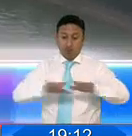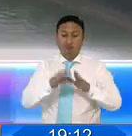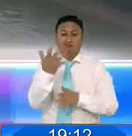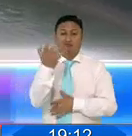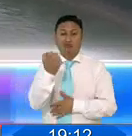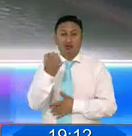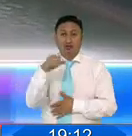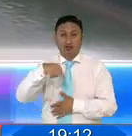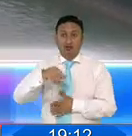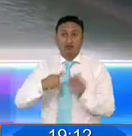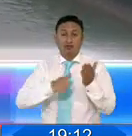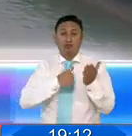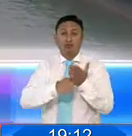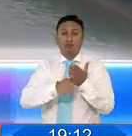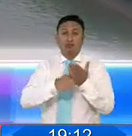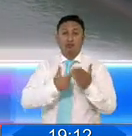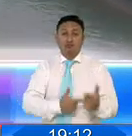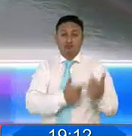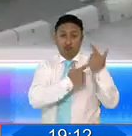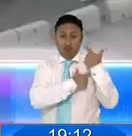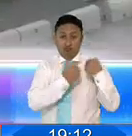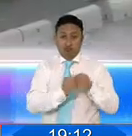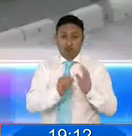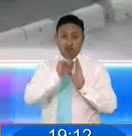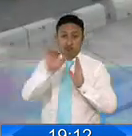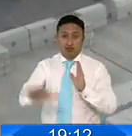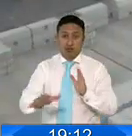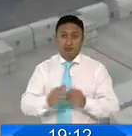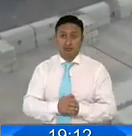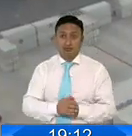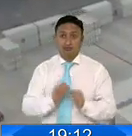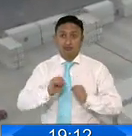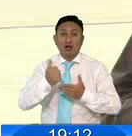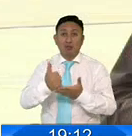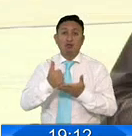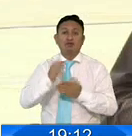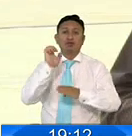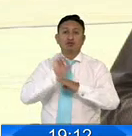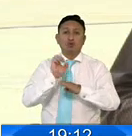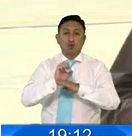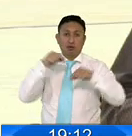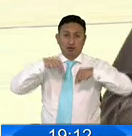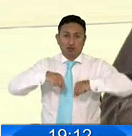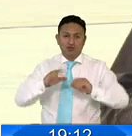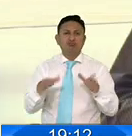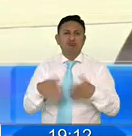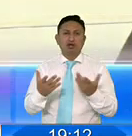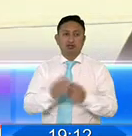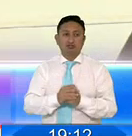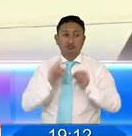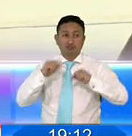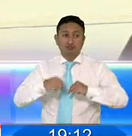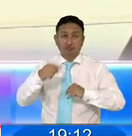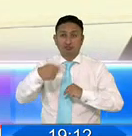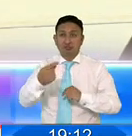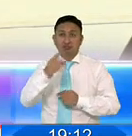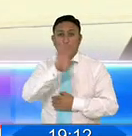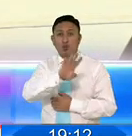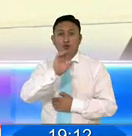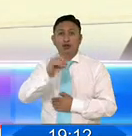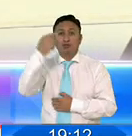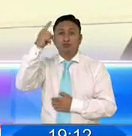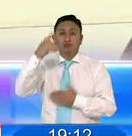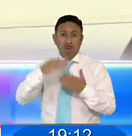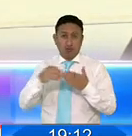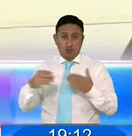hectáreas donado por el Ministerio de Defensa. El beneficio que va a brindar al Ecuador son recibir aproximadamente 40 millones